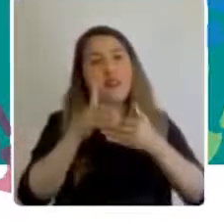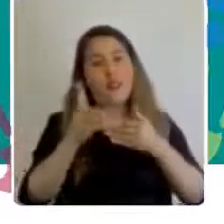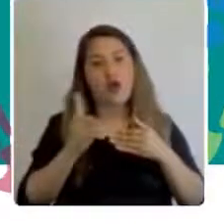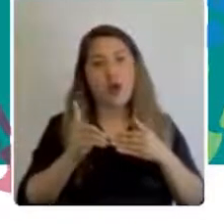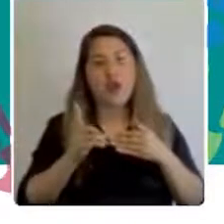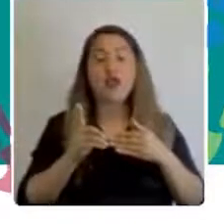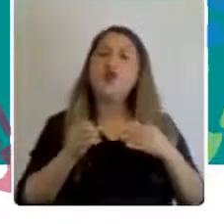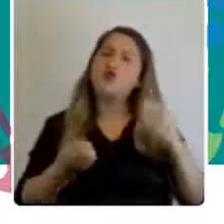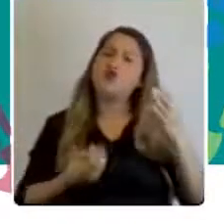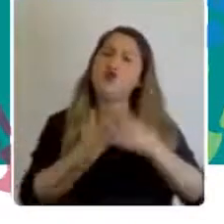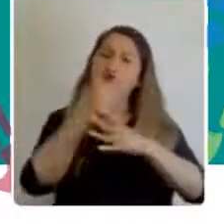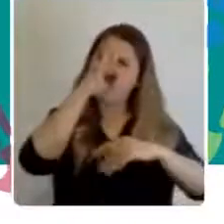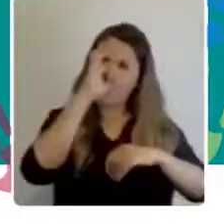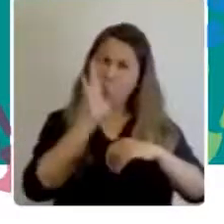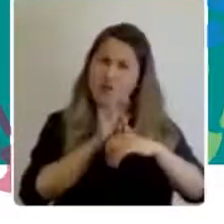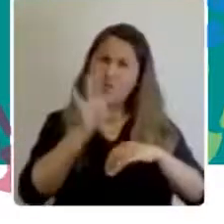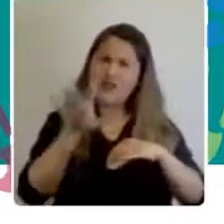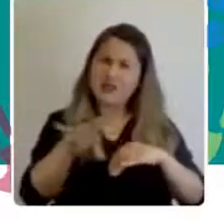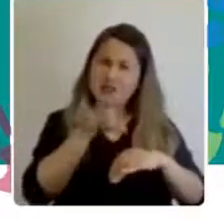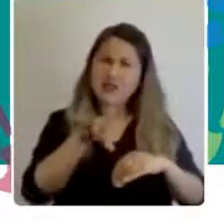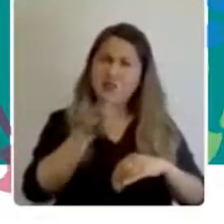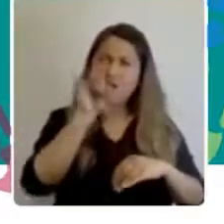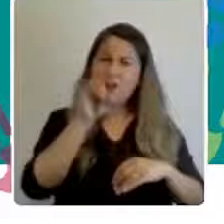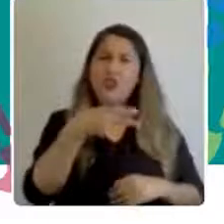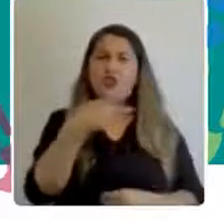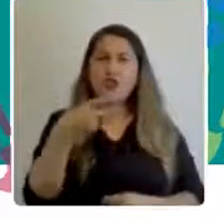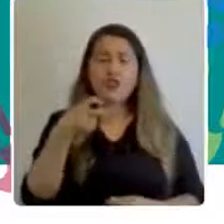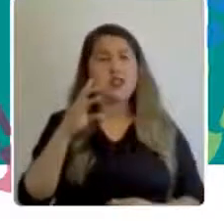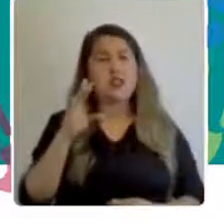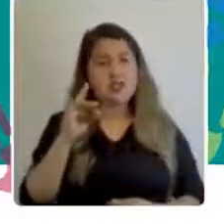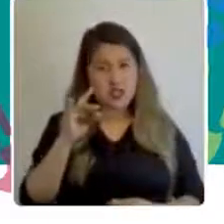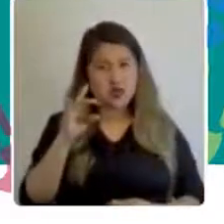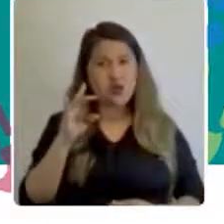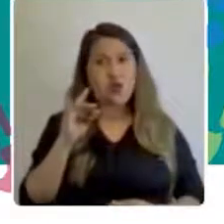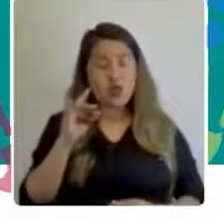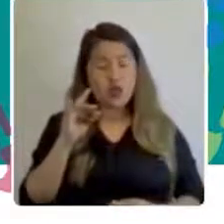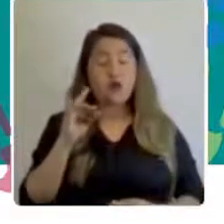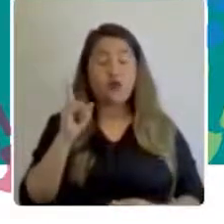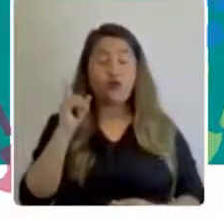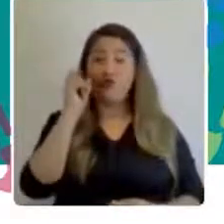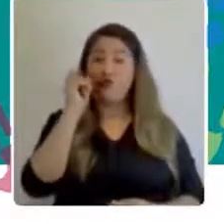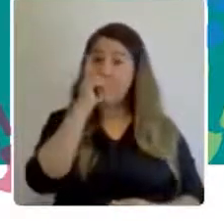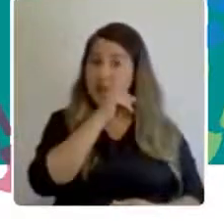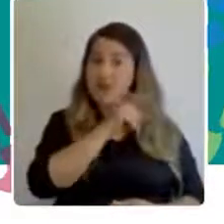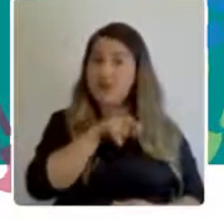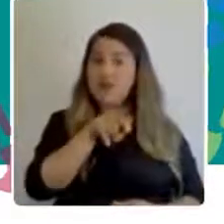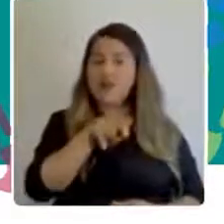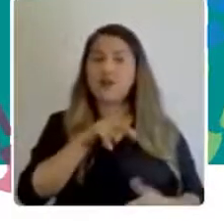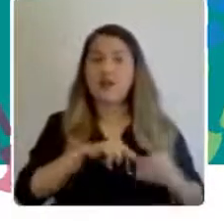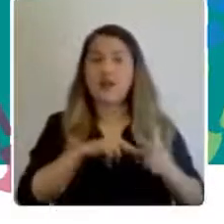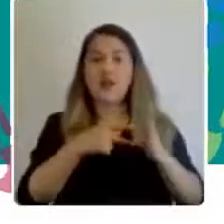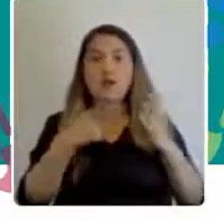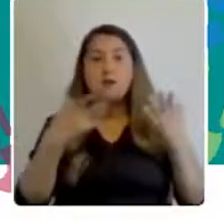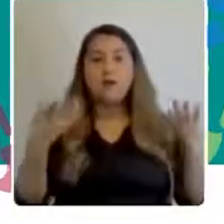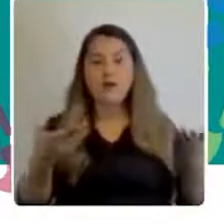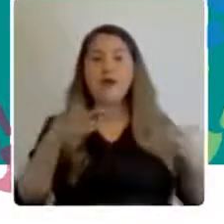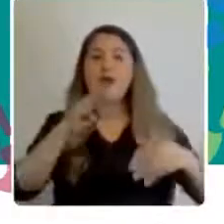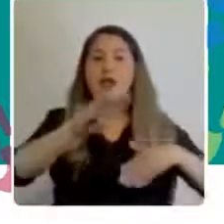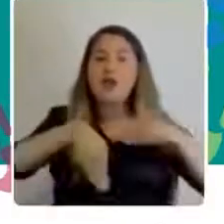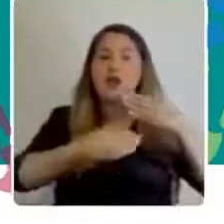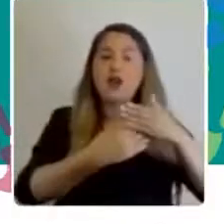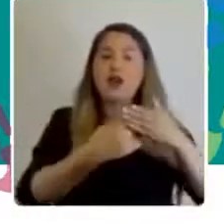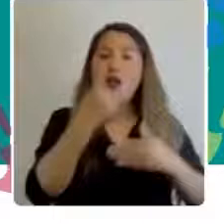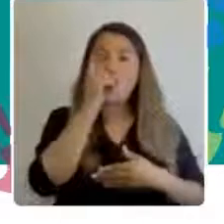nuevas patologías que se descubren cada año, 250, lo que complejiza aún más permanentemente el problema y lo que agrega la dificultad